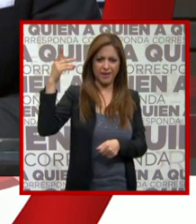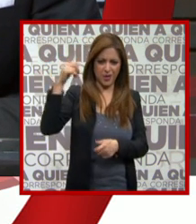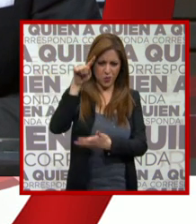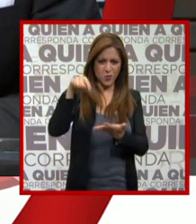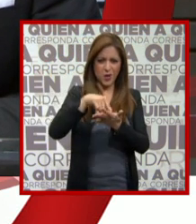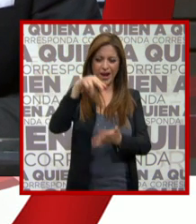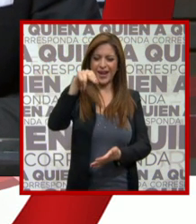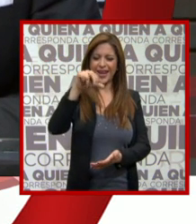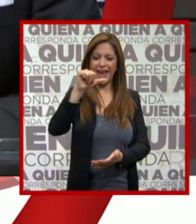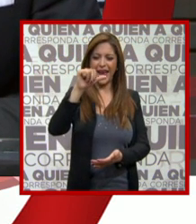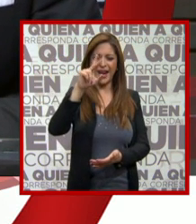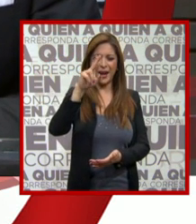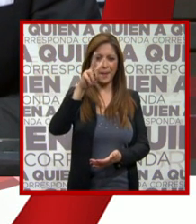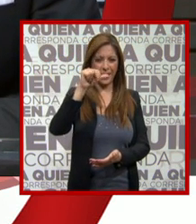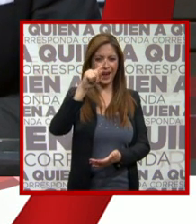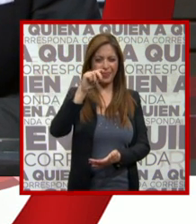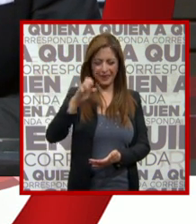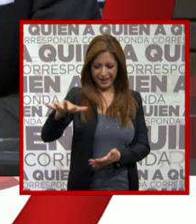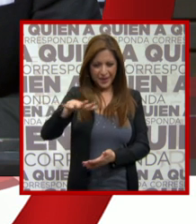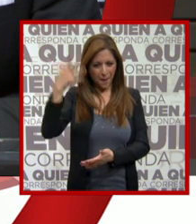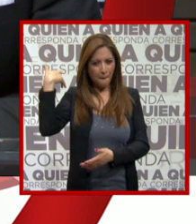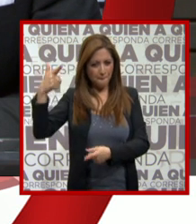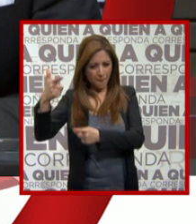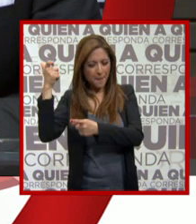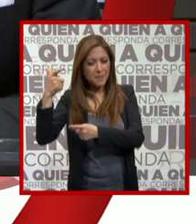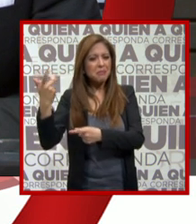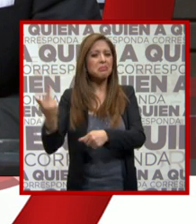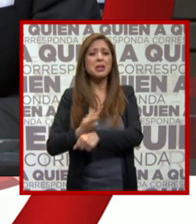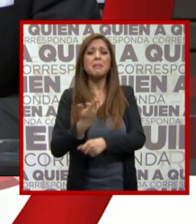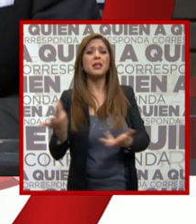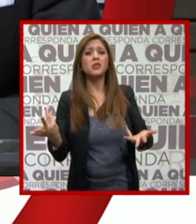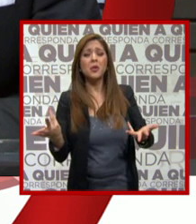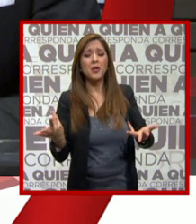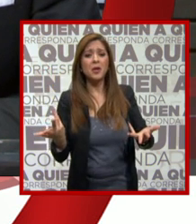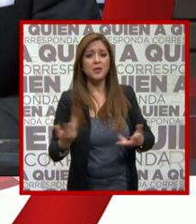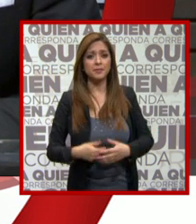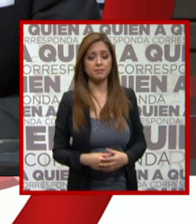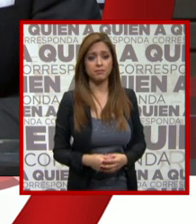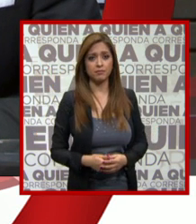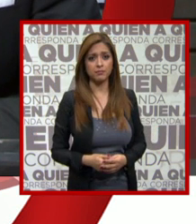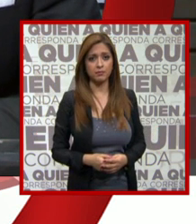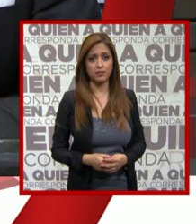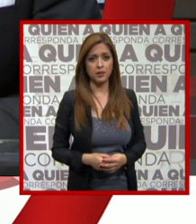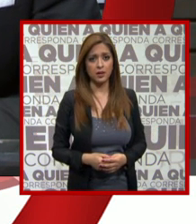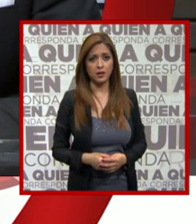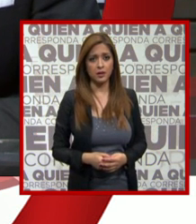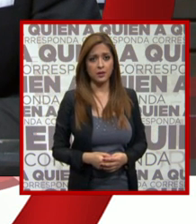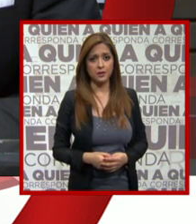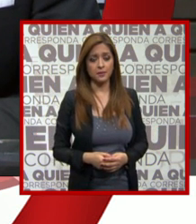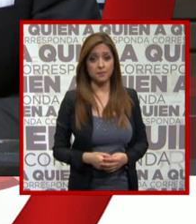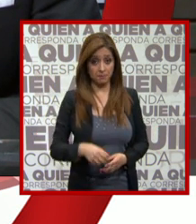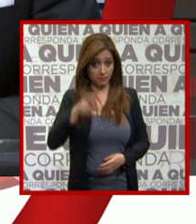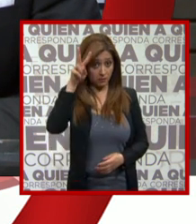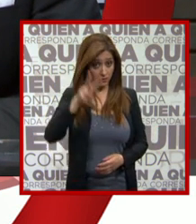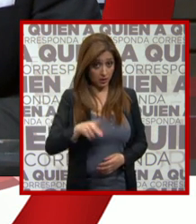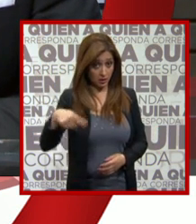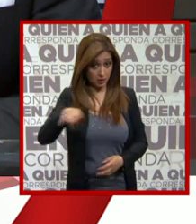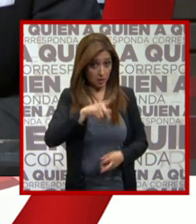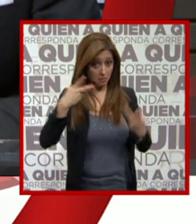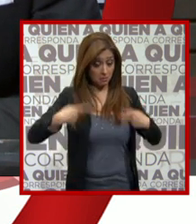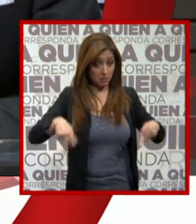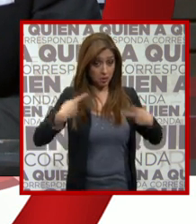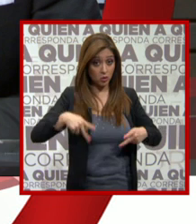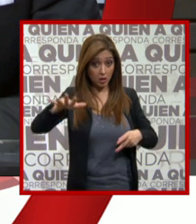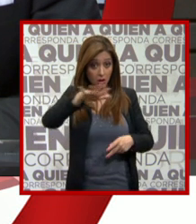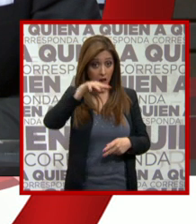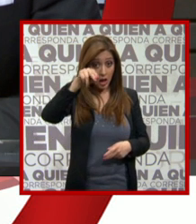Y les contesto públicamente esto. Bueno, la verdad es que los que hicieron daño en la colonia Narvarte no